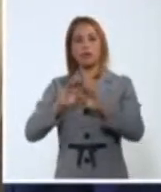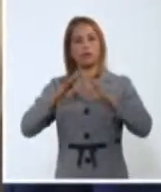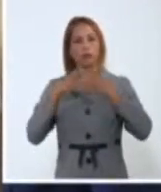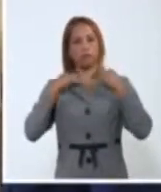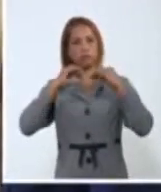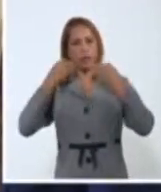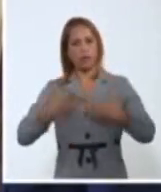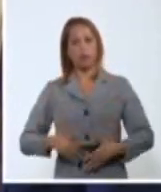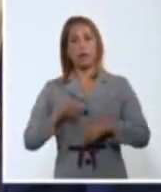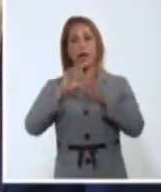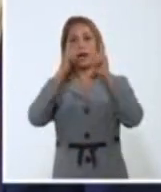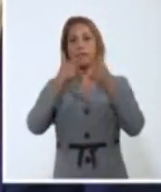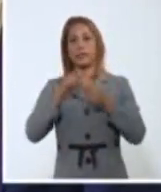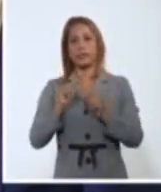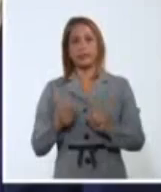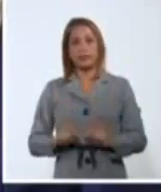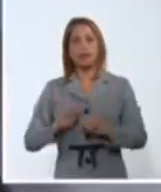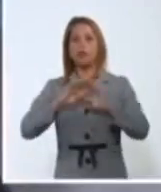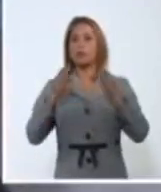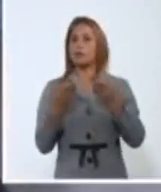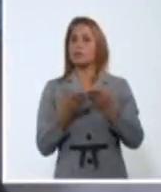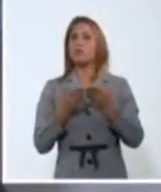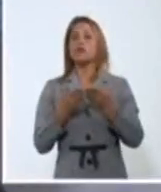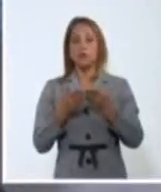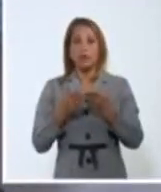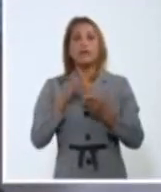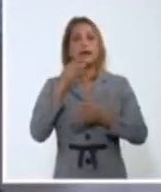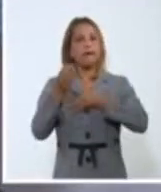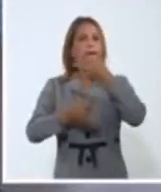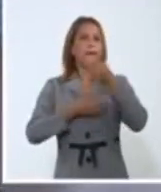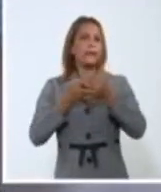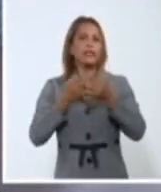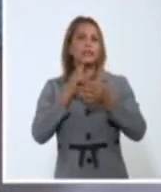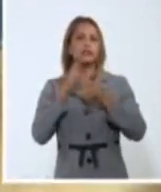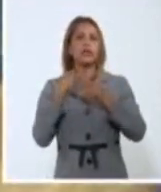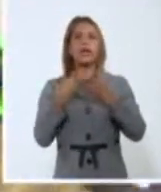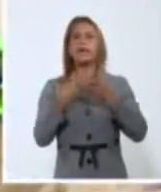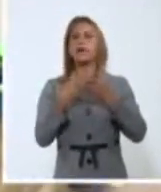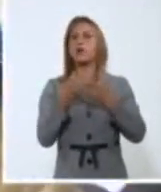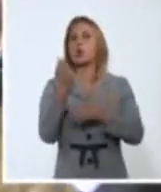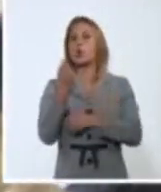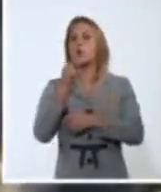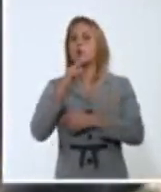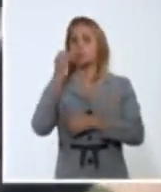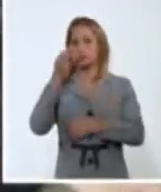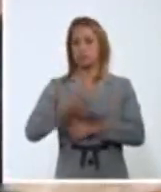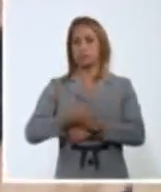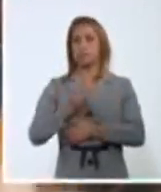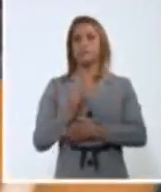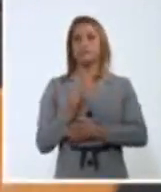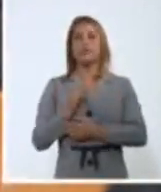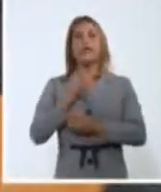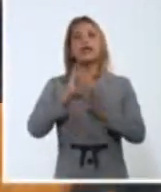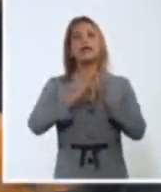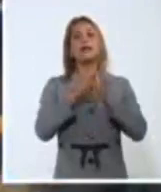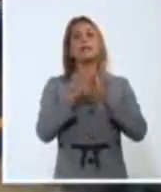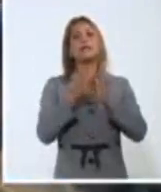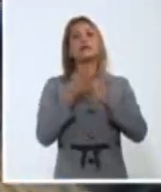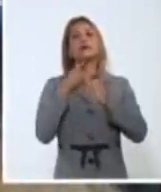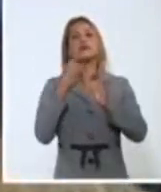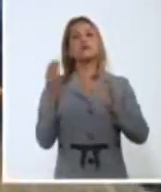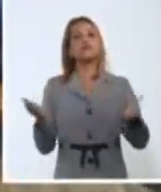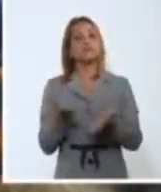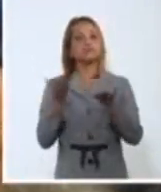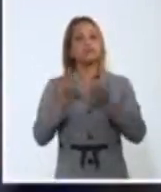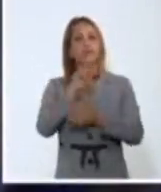los artesanos del Fondo Cubano de Bienes Culturales como actores económicos decisivos. Dentro de las proyecciones del territorio con el evento está